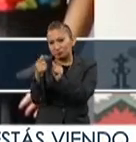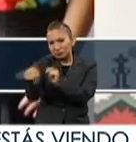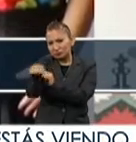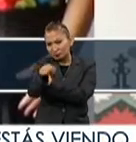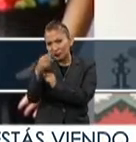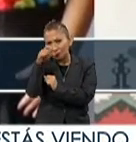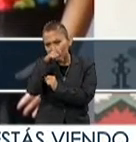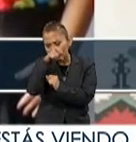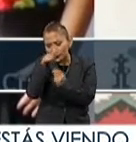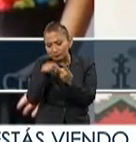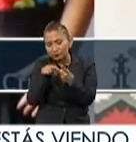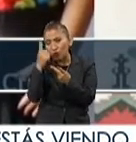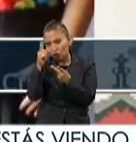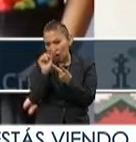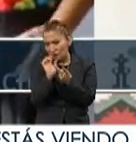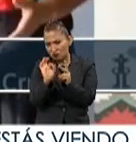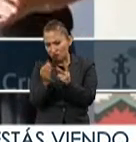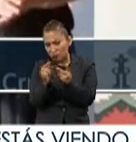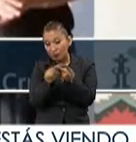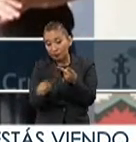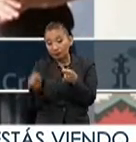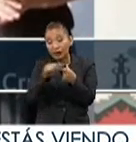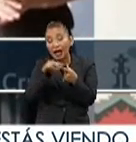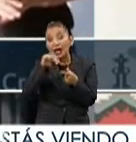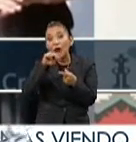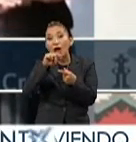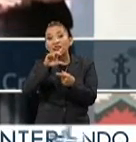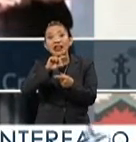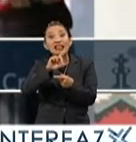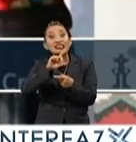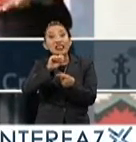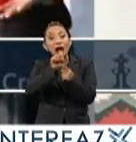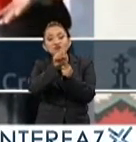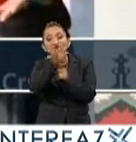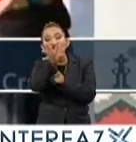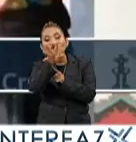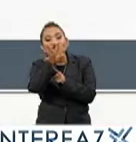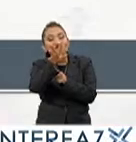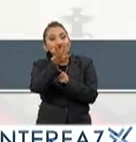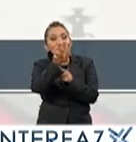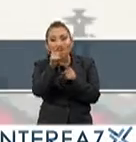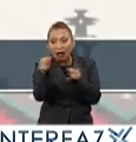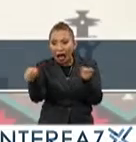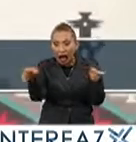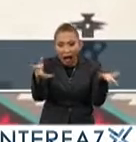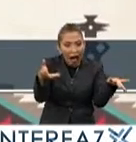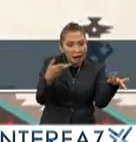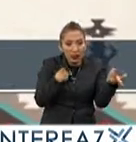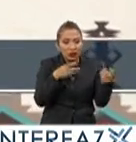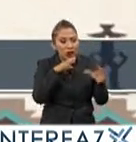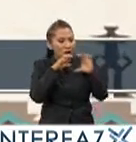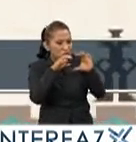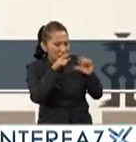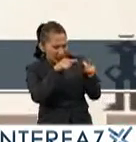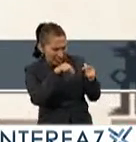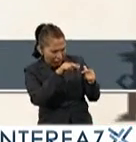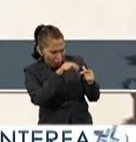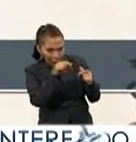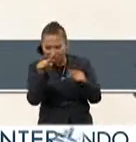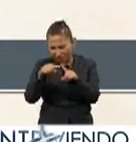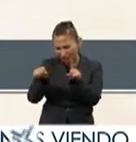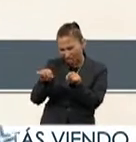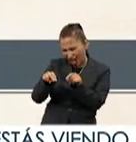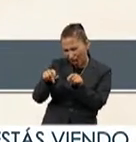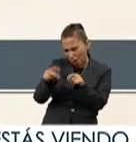variaciones. Entonces hay una sola variante y el náhuatl tiene 30. Entonces, en realidad hay variantes del náhuatl